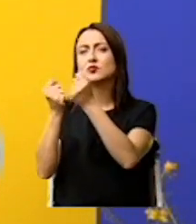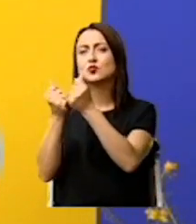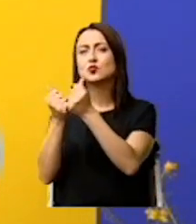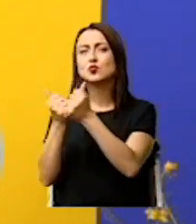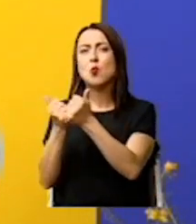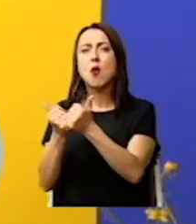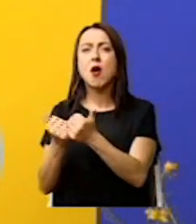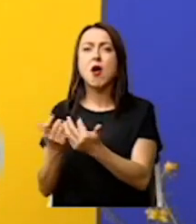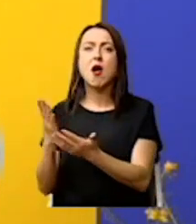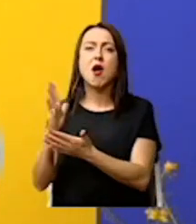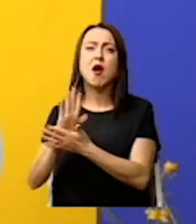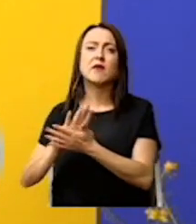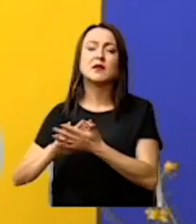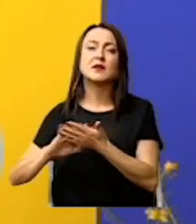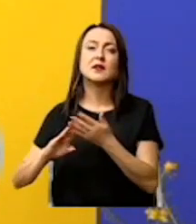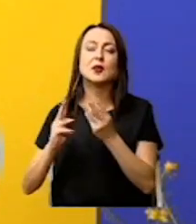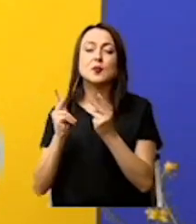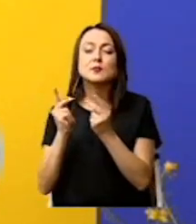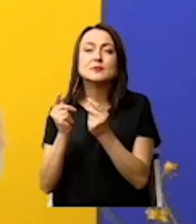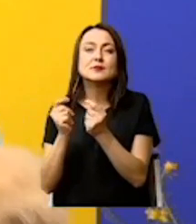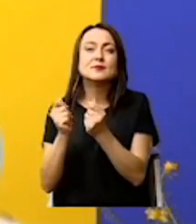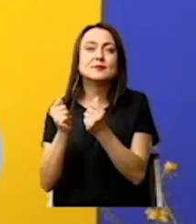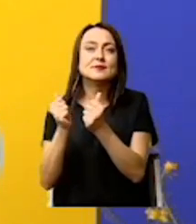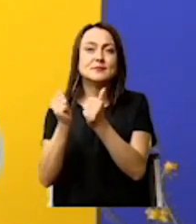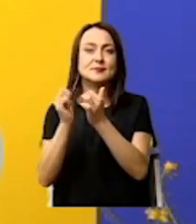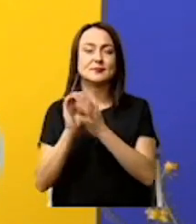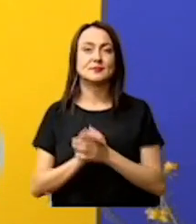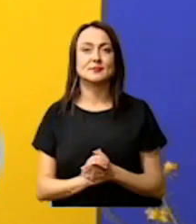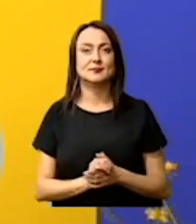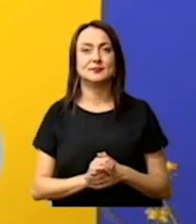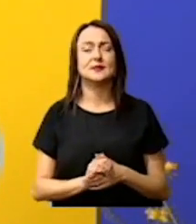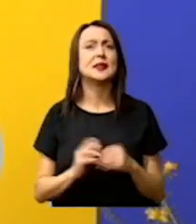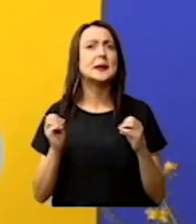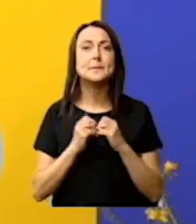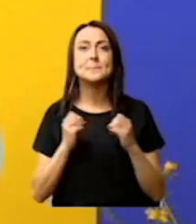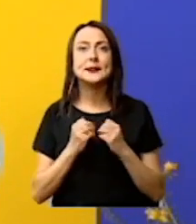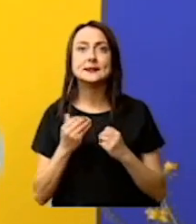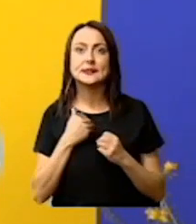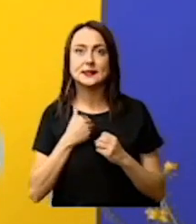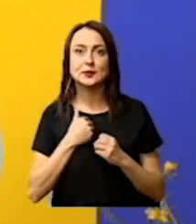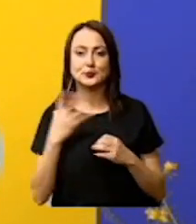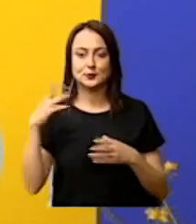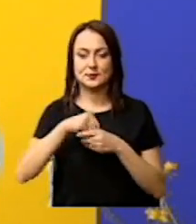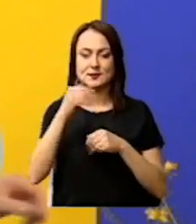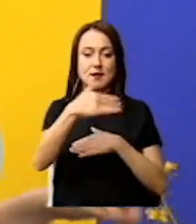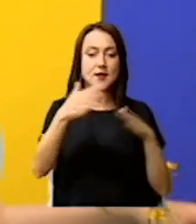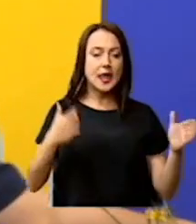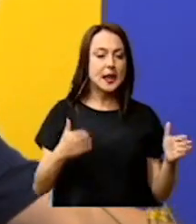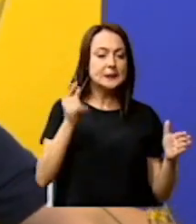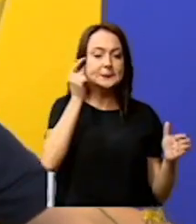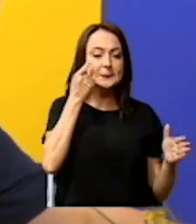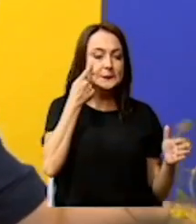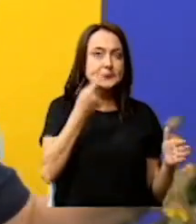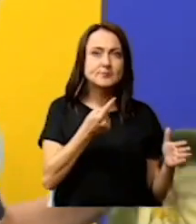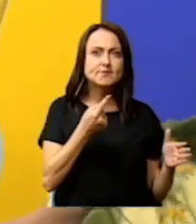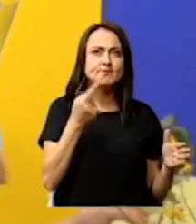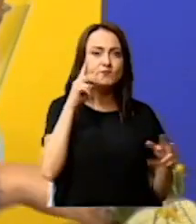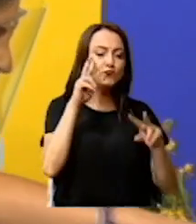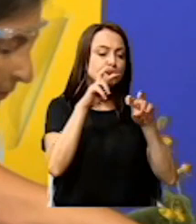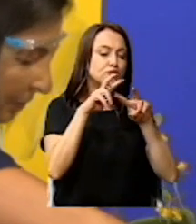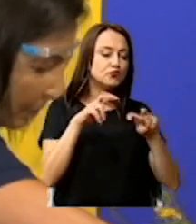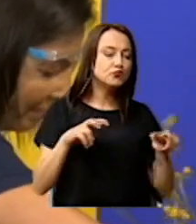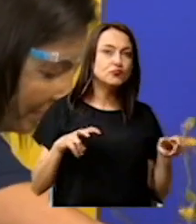suave y tersa además, ¿verdad? ¿Qué más tendré yo en esta caja de sorpresas? Vamos a